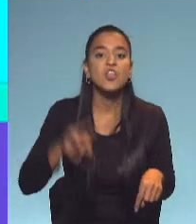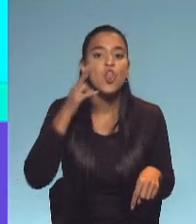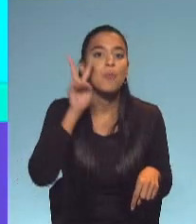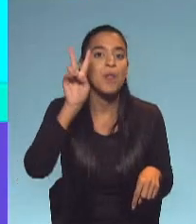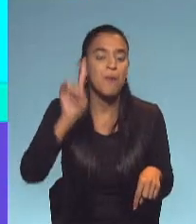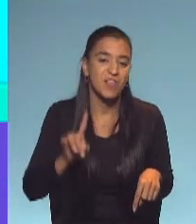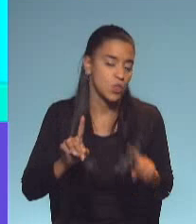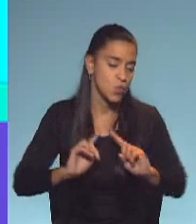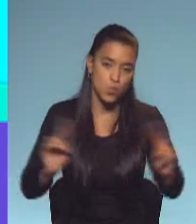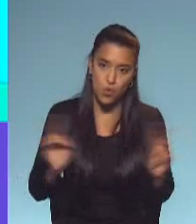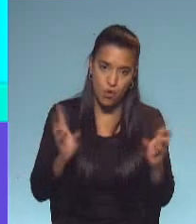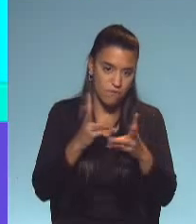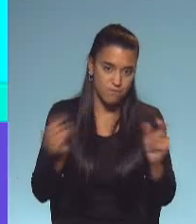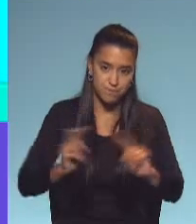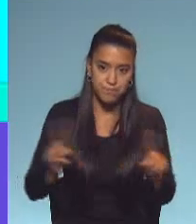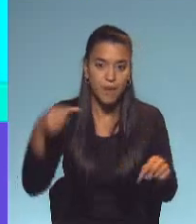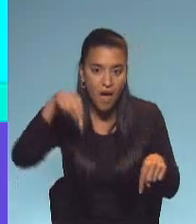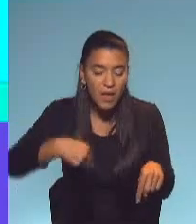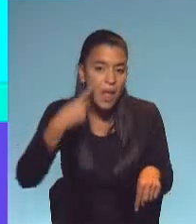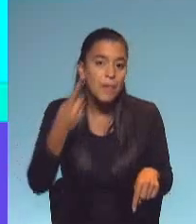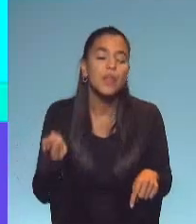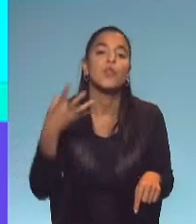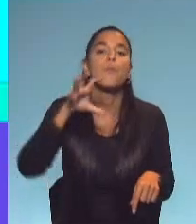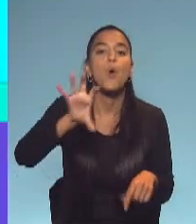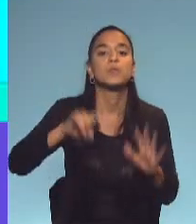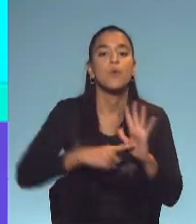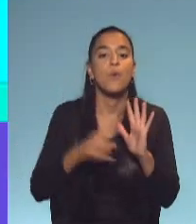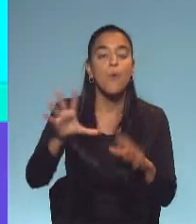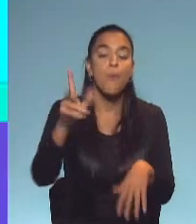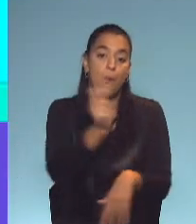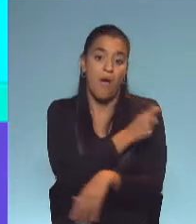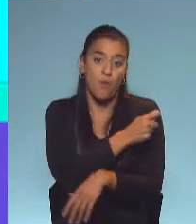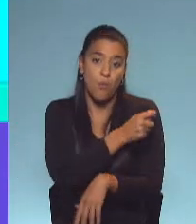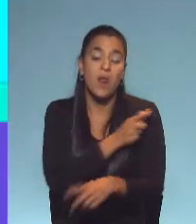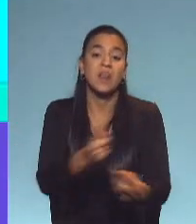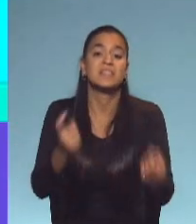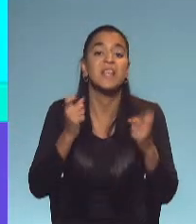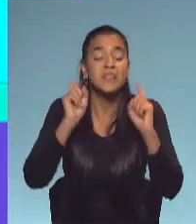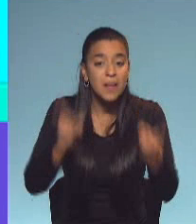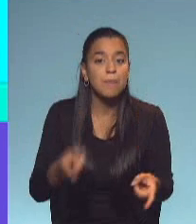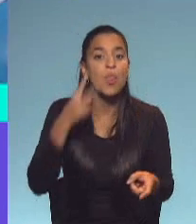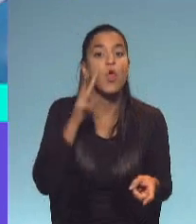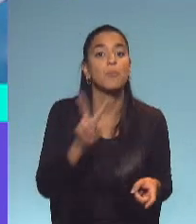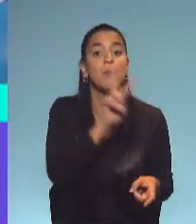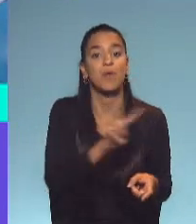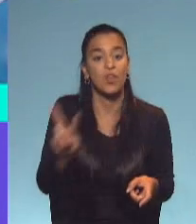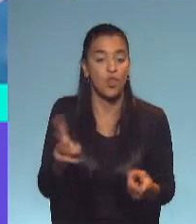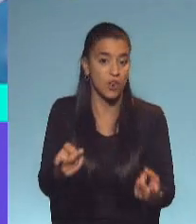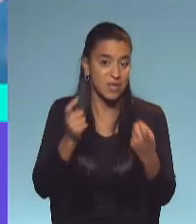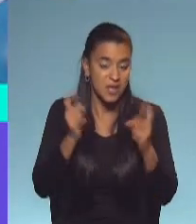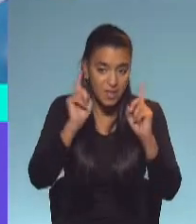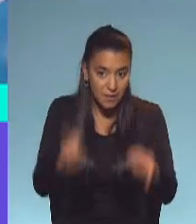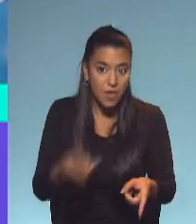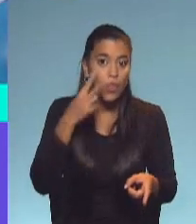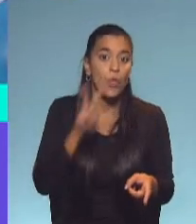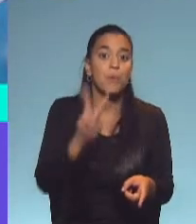2021 y eso es lo que están evaluando precisamente en la provincia de Buenos Aires. Las vacunas van a ser necesarias también en el 2022. Probablemente también